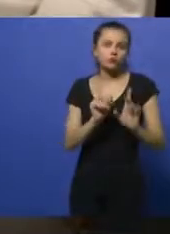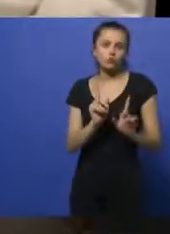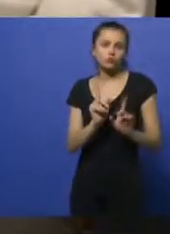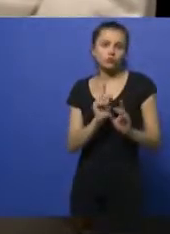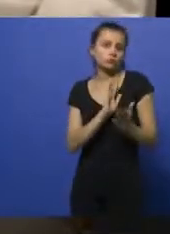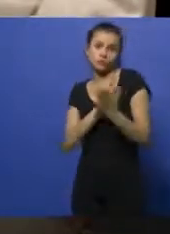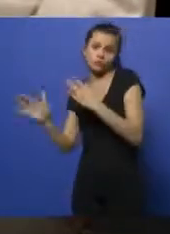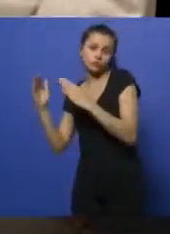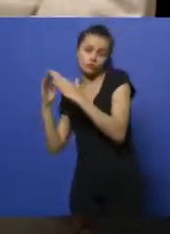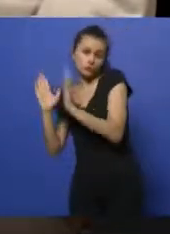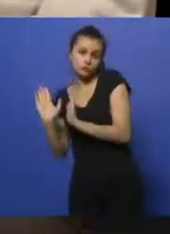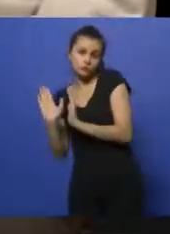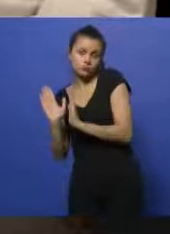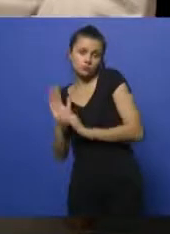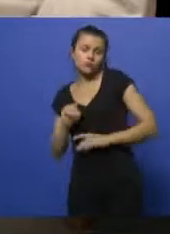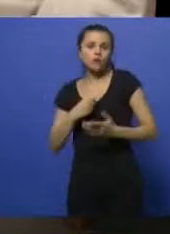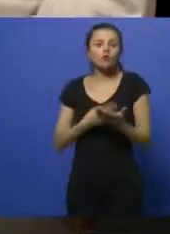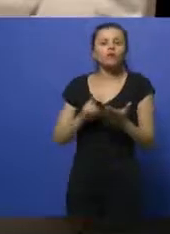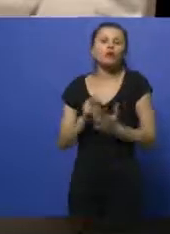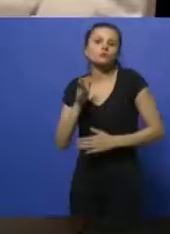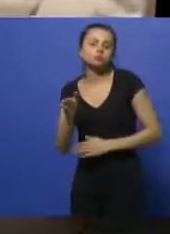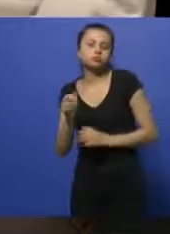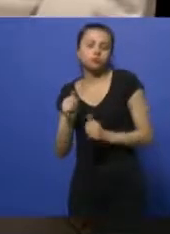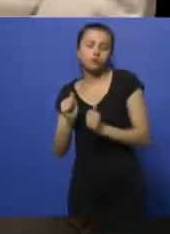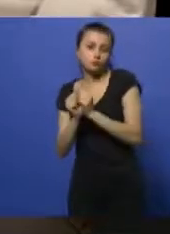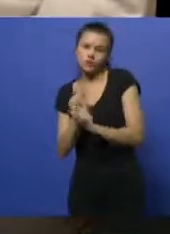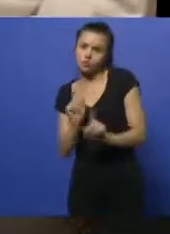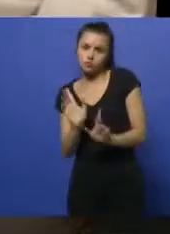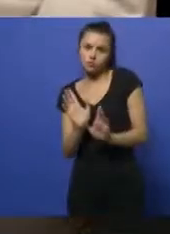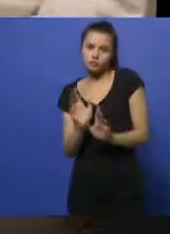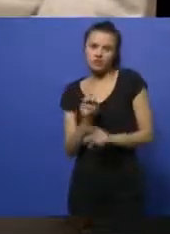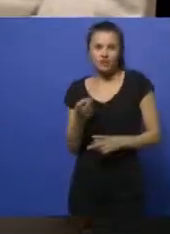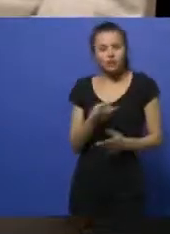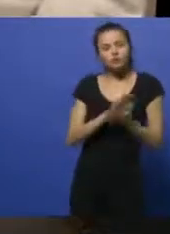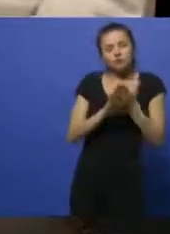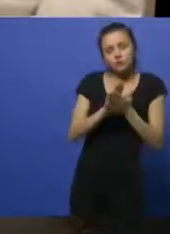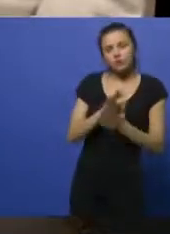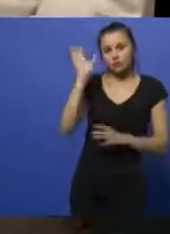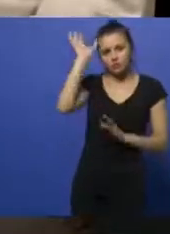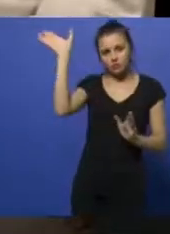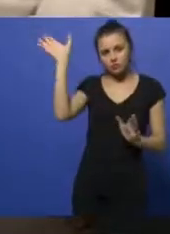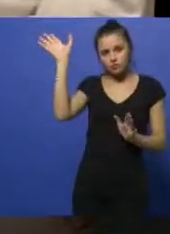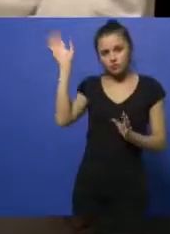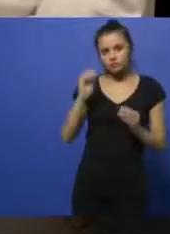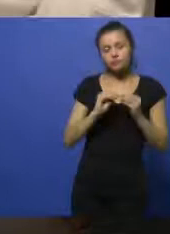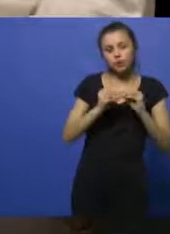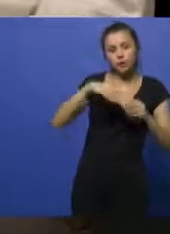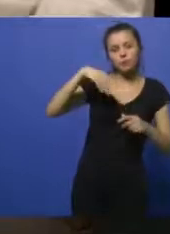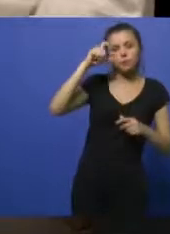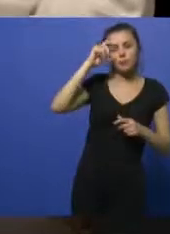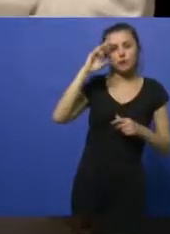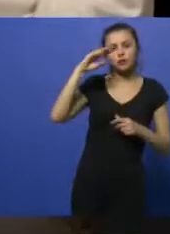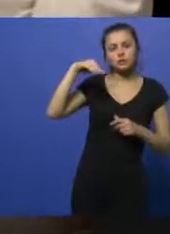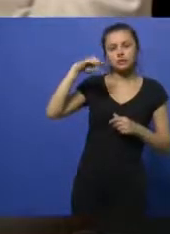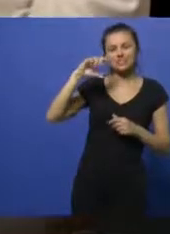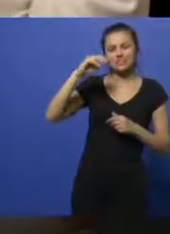no fuimos más al edificio, pero me parece que ambos hechos son graves. Lo del compañero Menchaca en